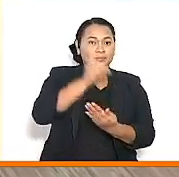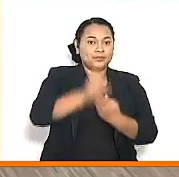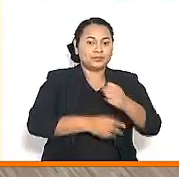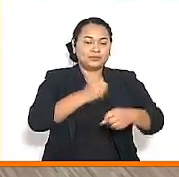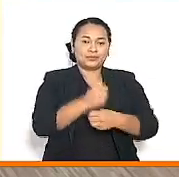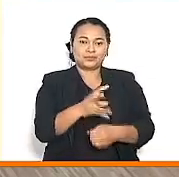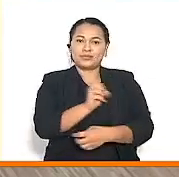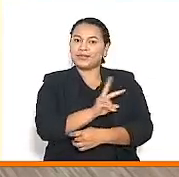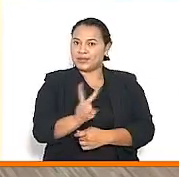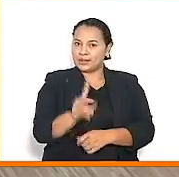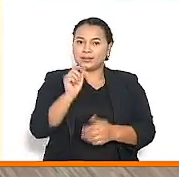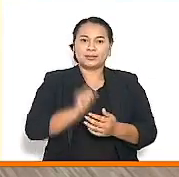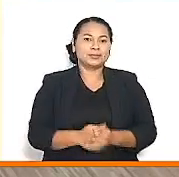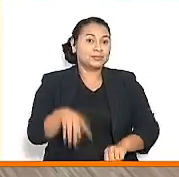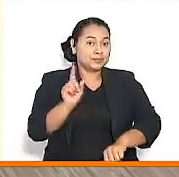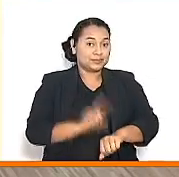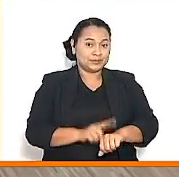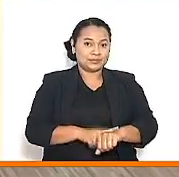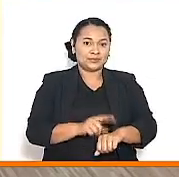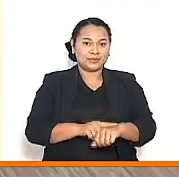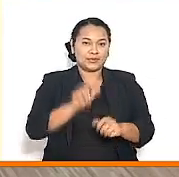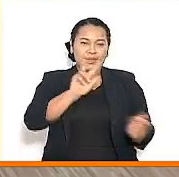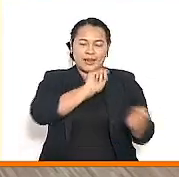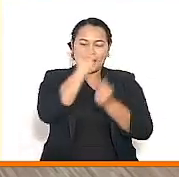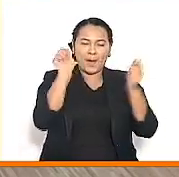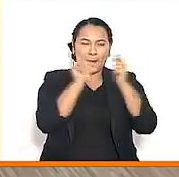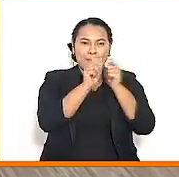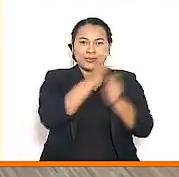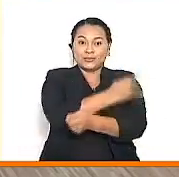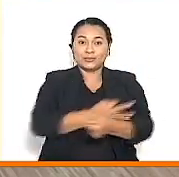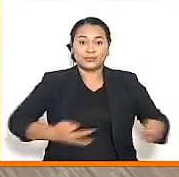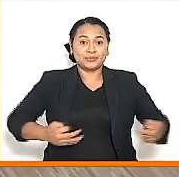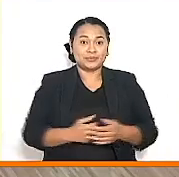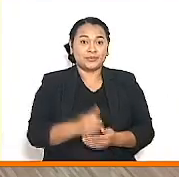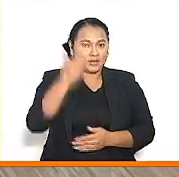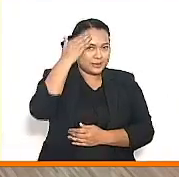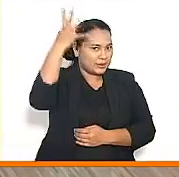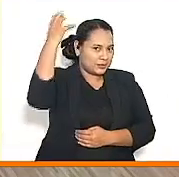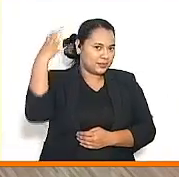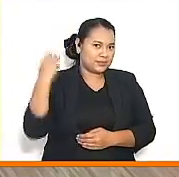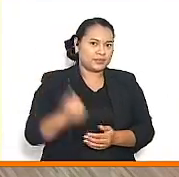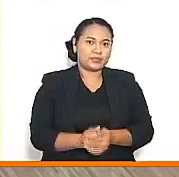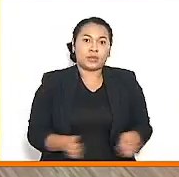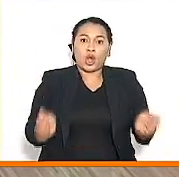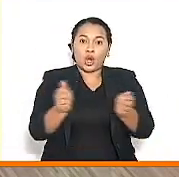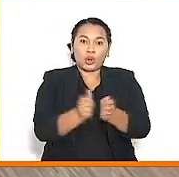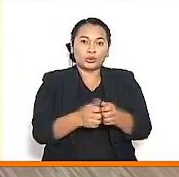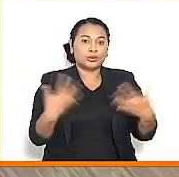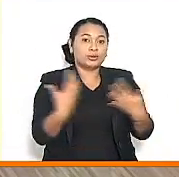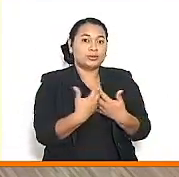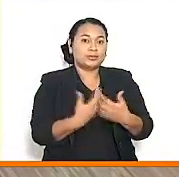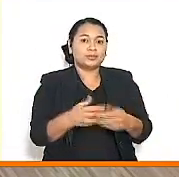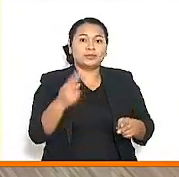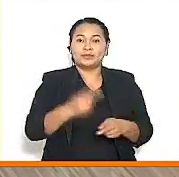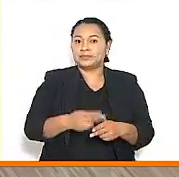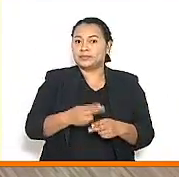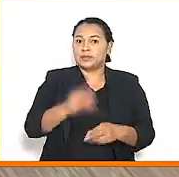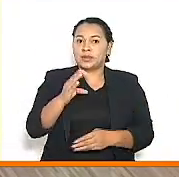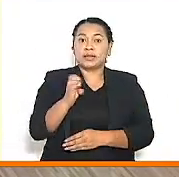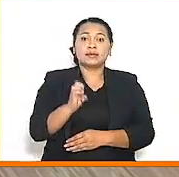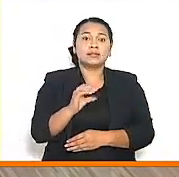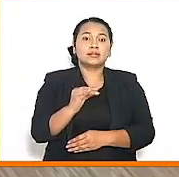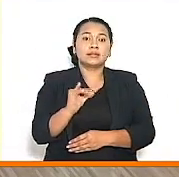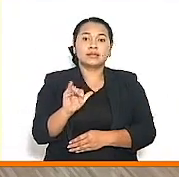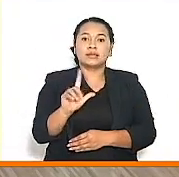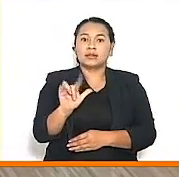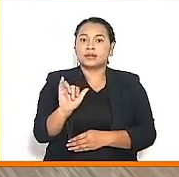año 2022. Cuando reloj marca las 3 en punto de la tarde, te saluda Charlene Walter en compañía de Cecilia Rosell. Muchas gracias,